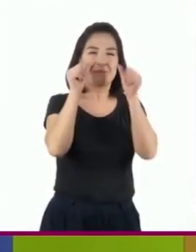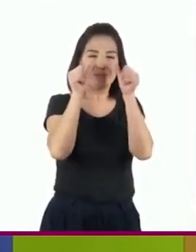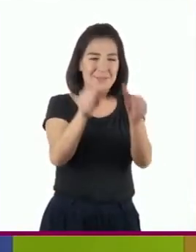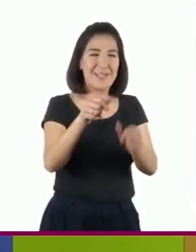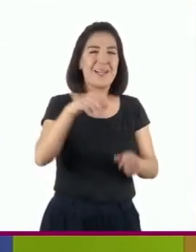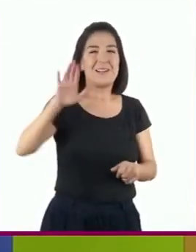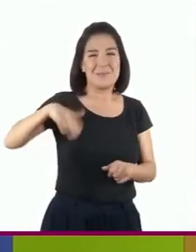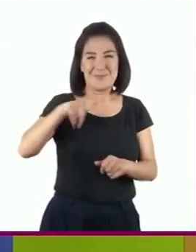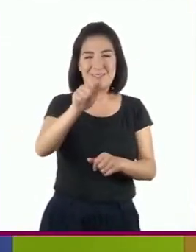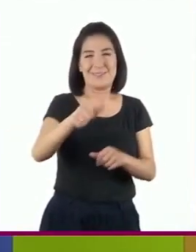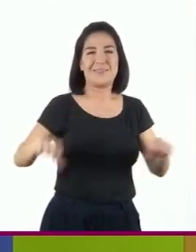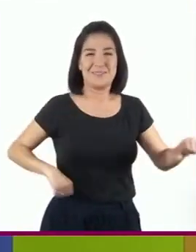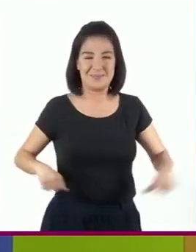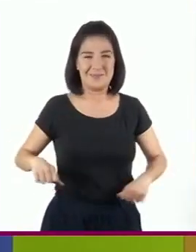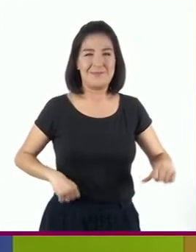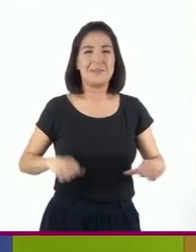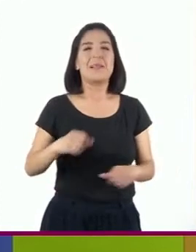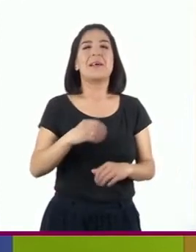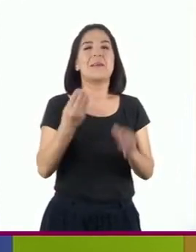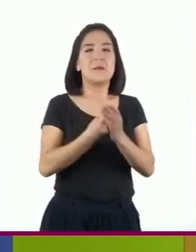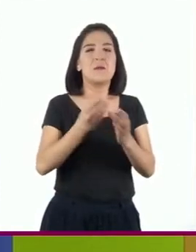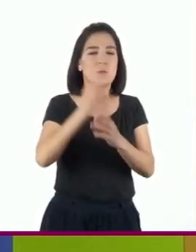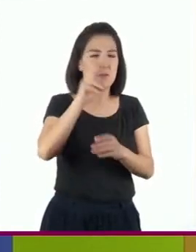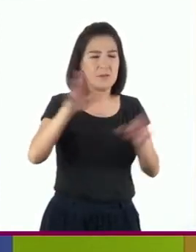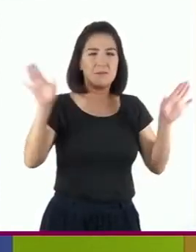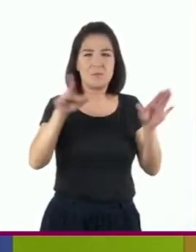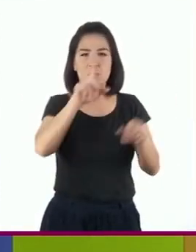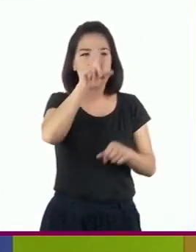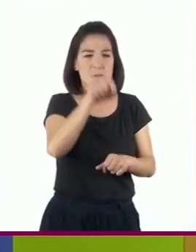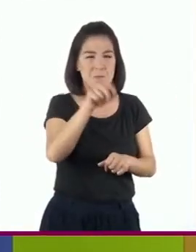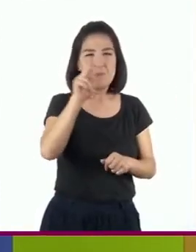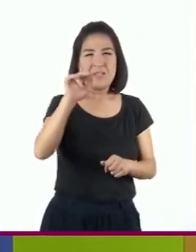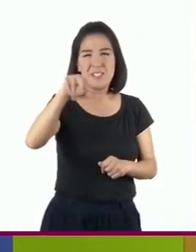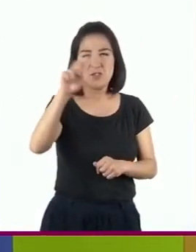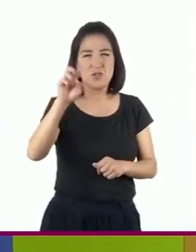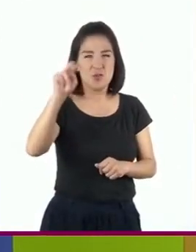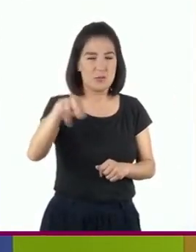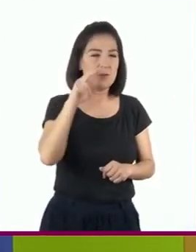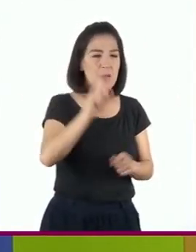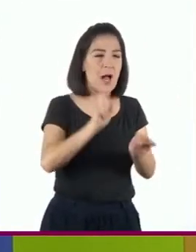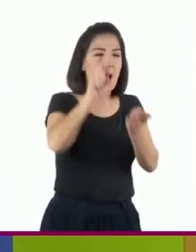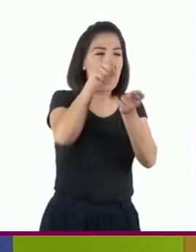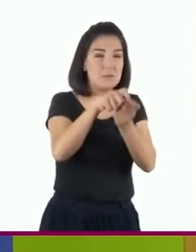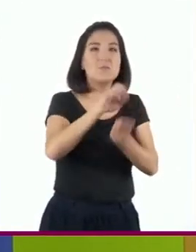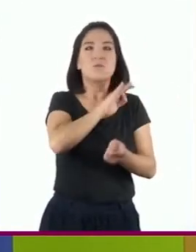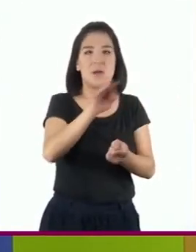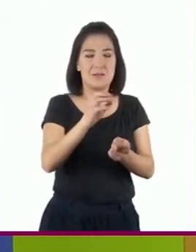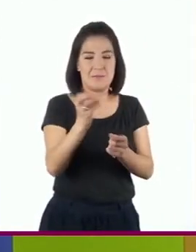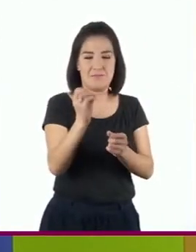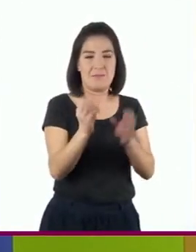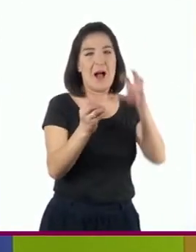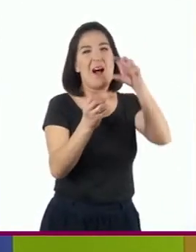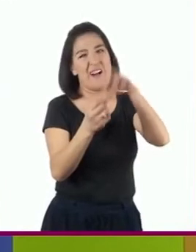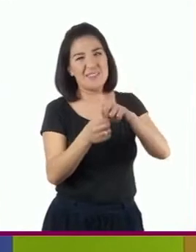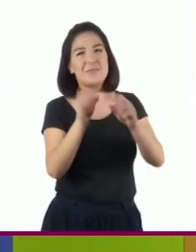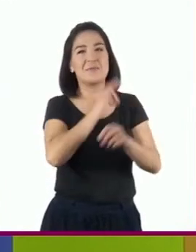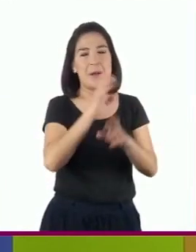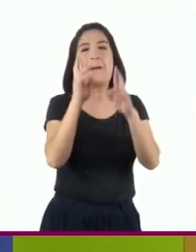¿Qué pasaría si el pico del pinzón y el alimento no coinciden? Anoten sus